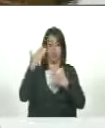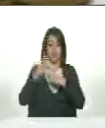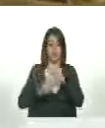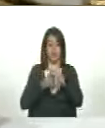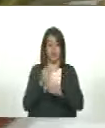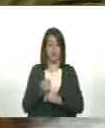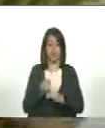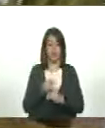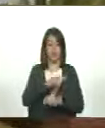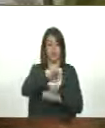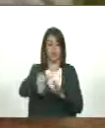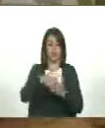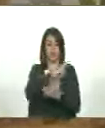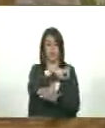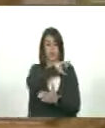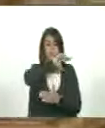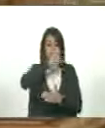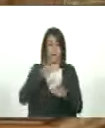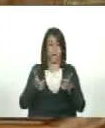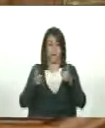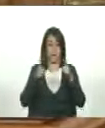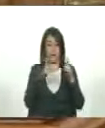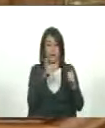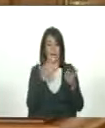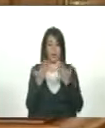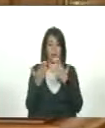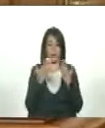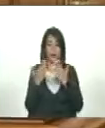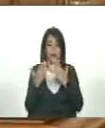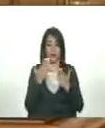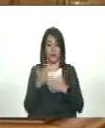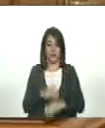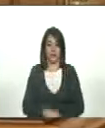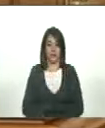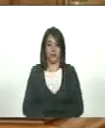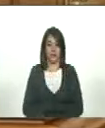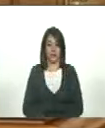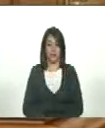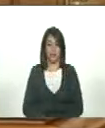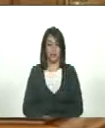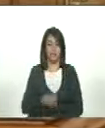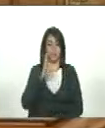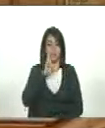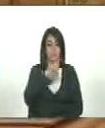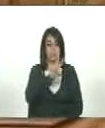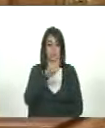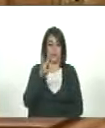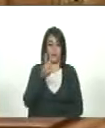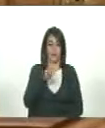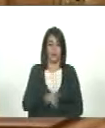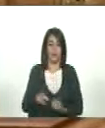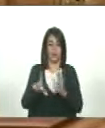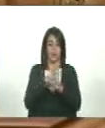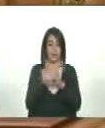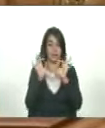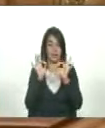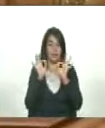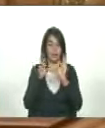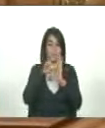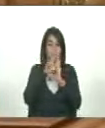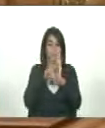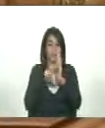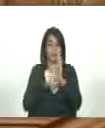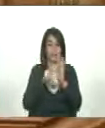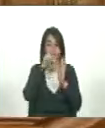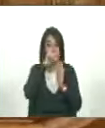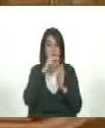Directiva y permítame compartir la visión de la Ley Especial de Endeudamiento